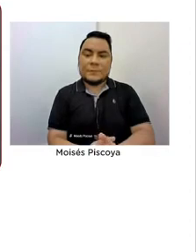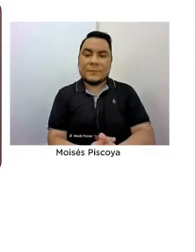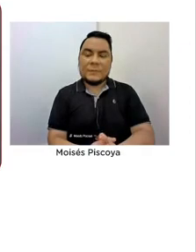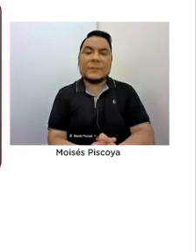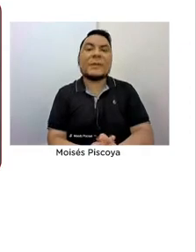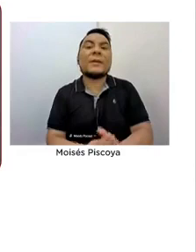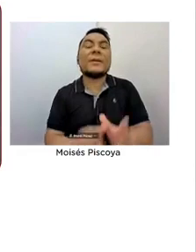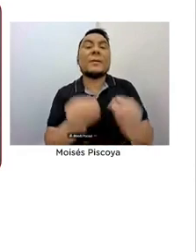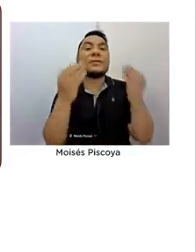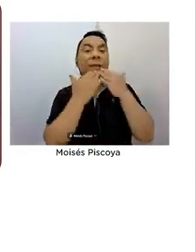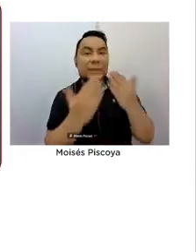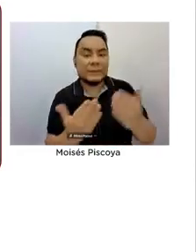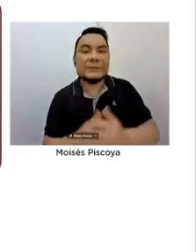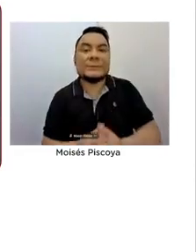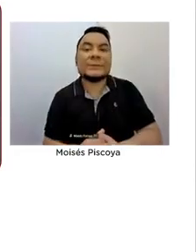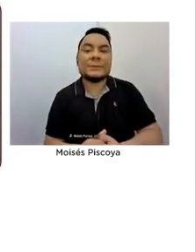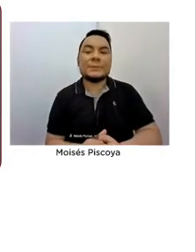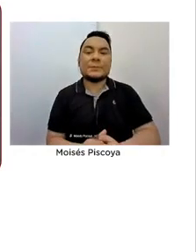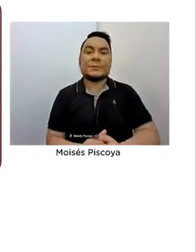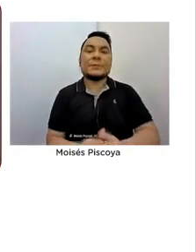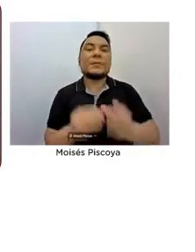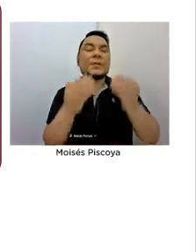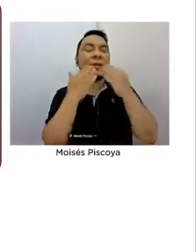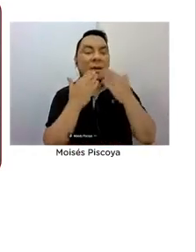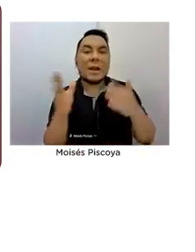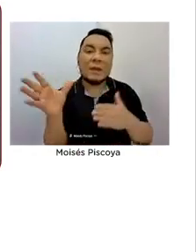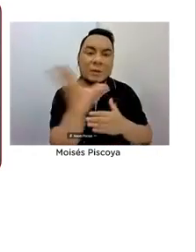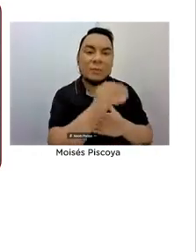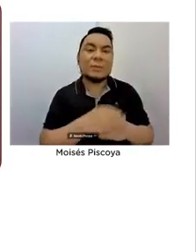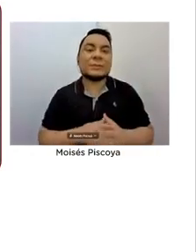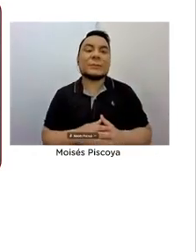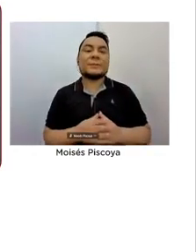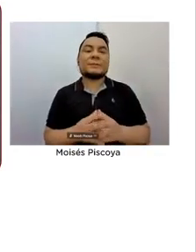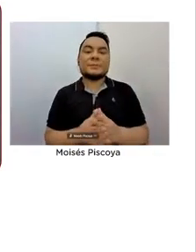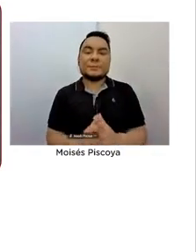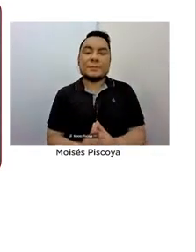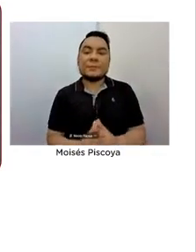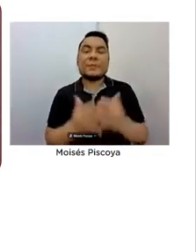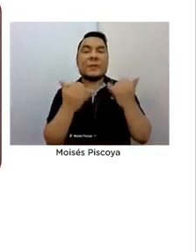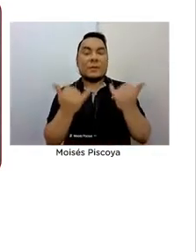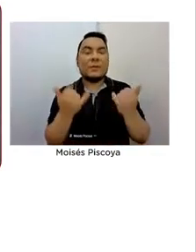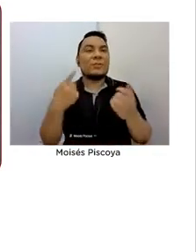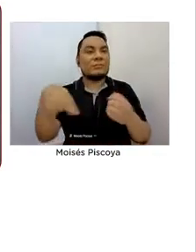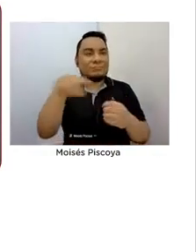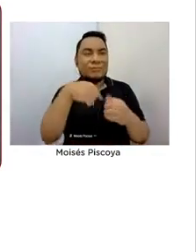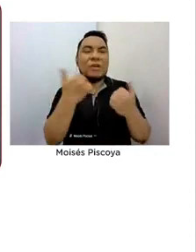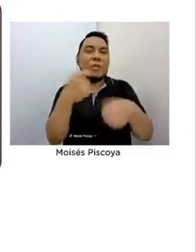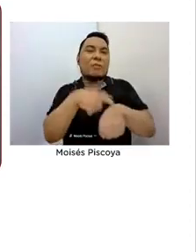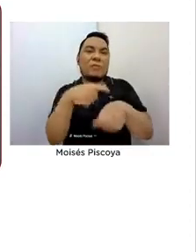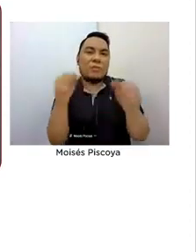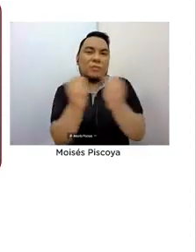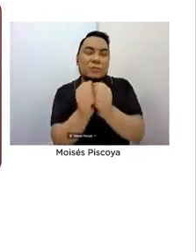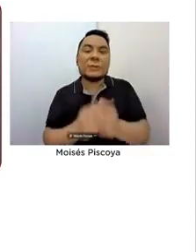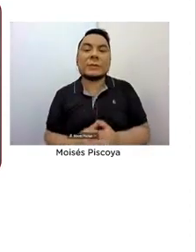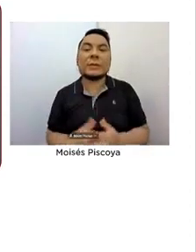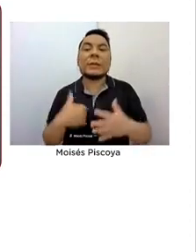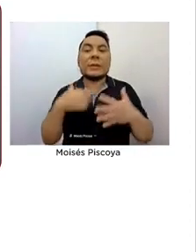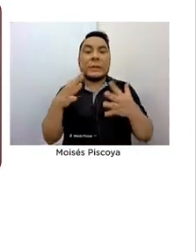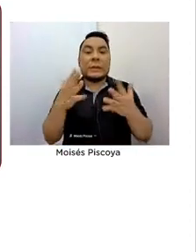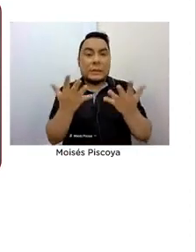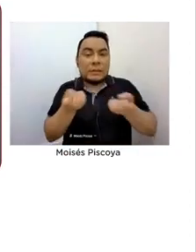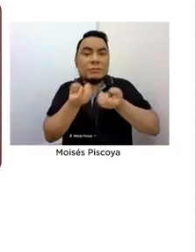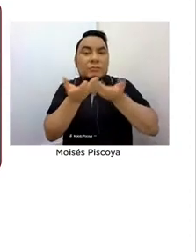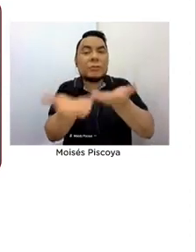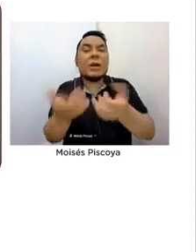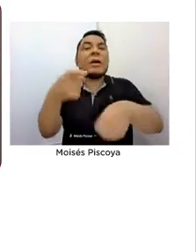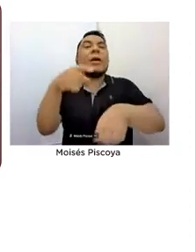Muchas gracias. Muchas gracias a todos por acompañarnos en este momento. Queremos manifestarles y aprovechar